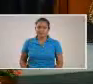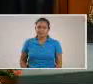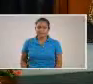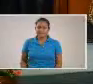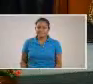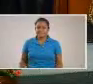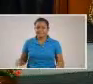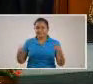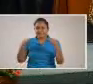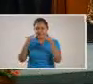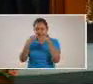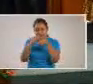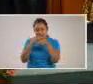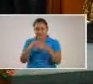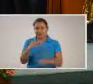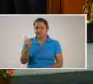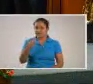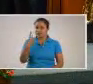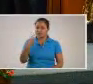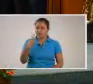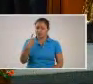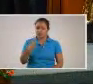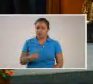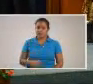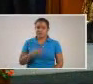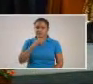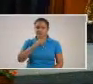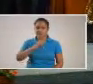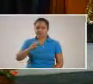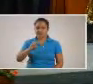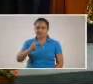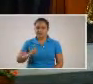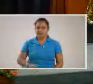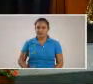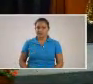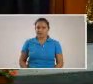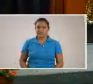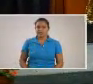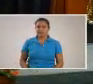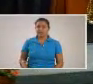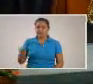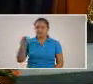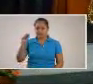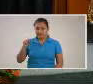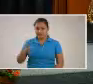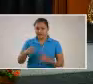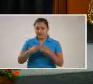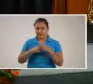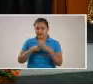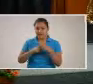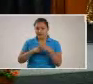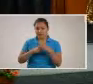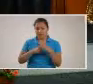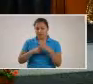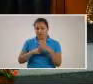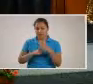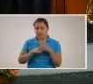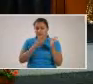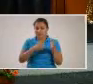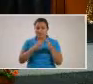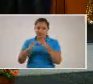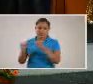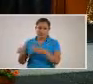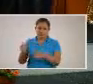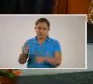de todo este discurso es que ya empezó el proceso por medio del cual a Gog